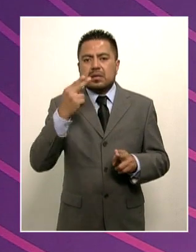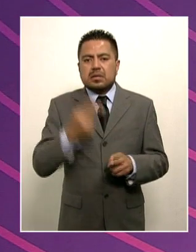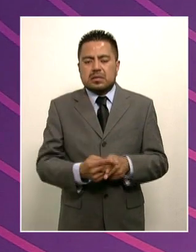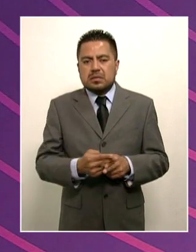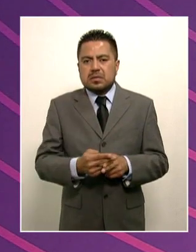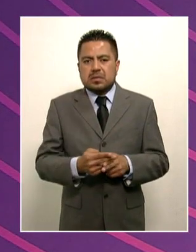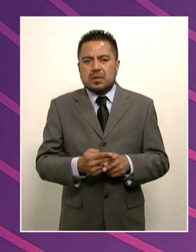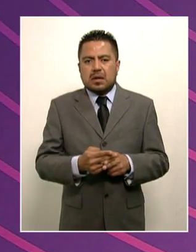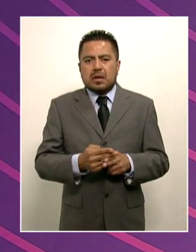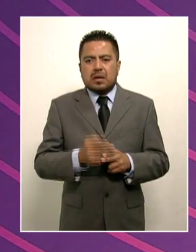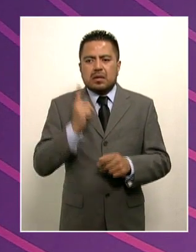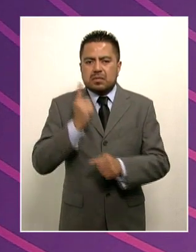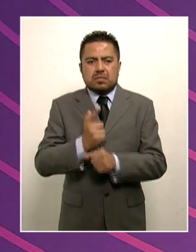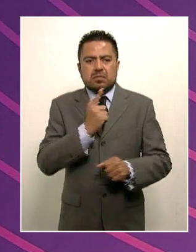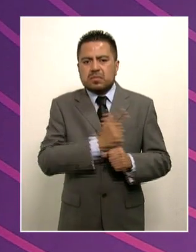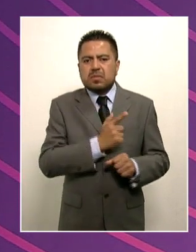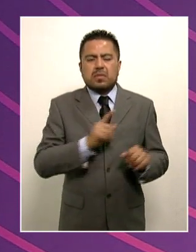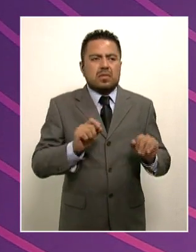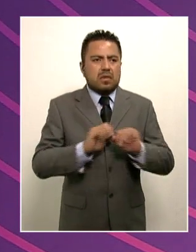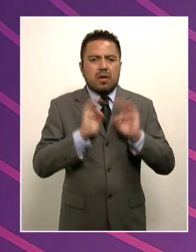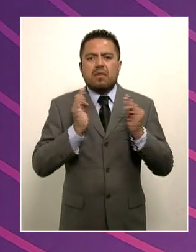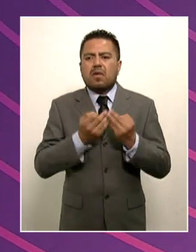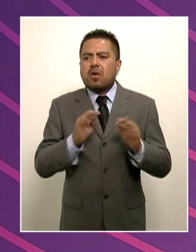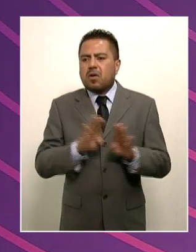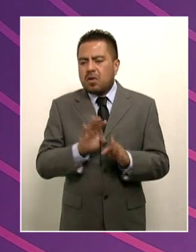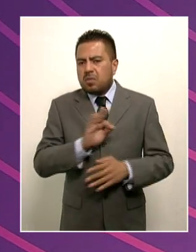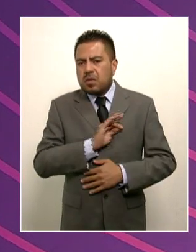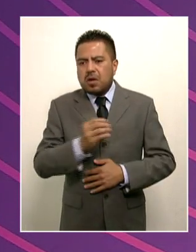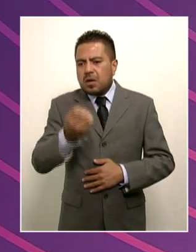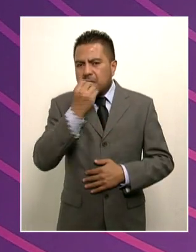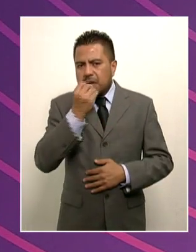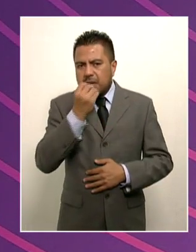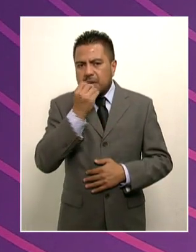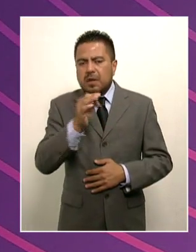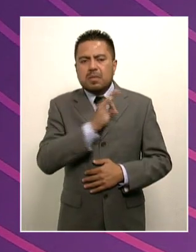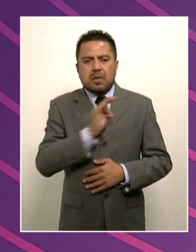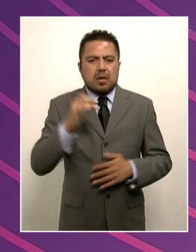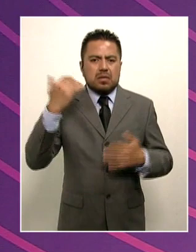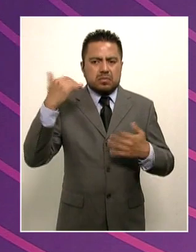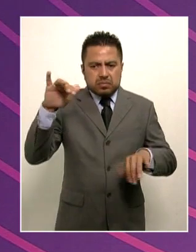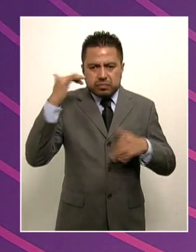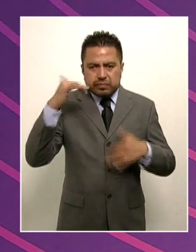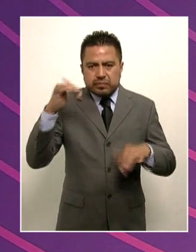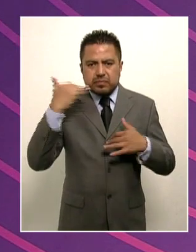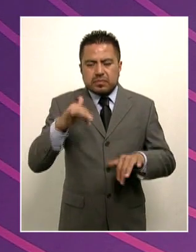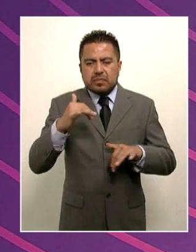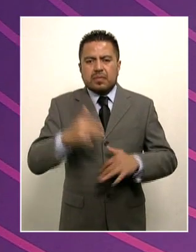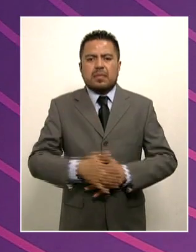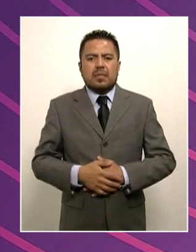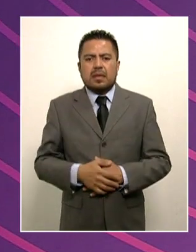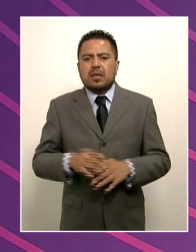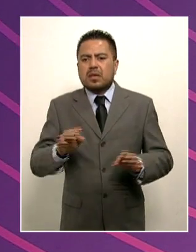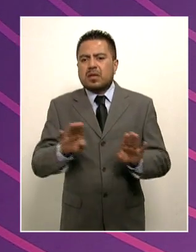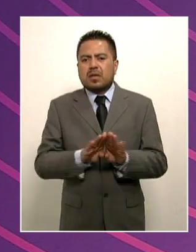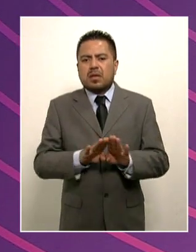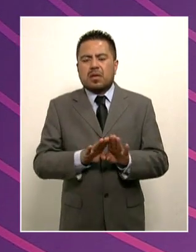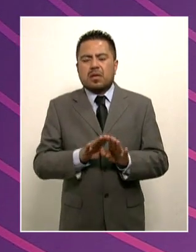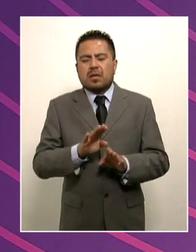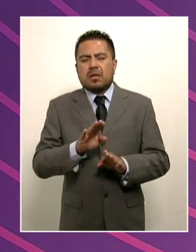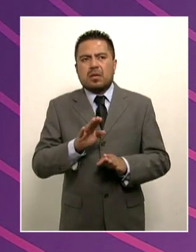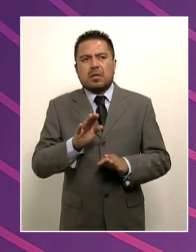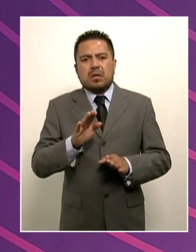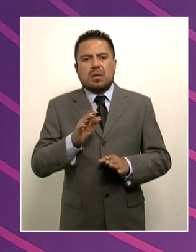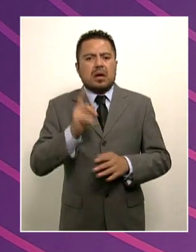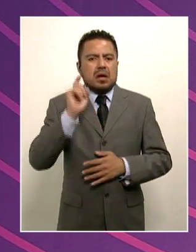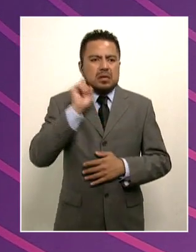hasta pues ver de qué manera iba a comer, iba a poder bañarme, comer,